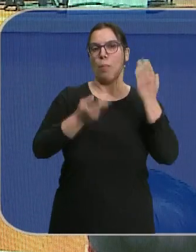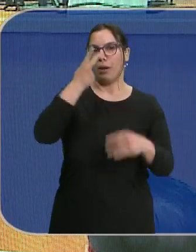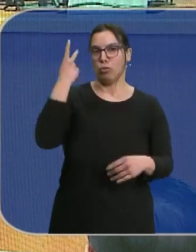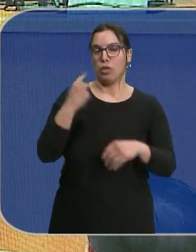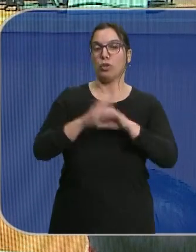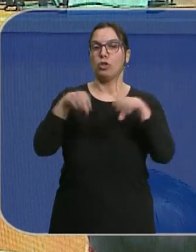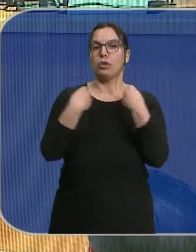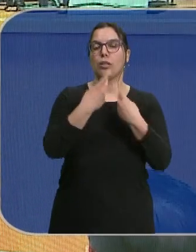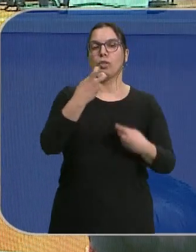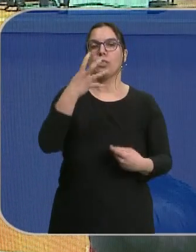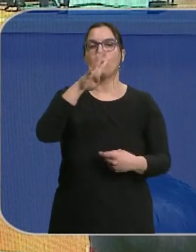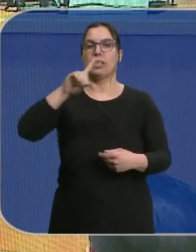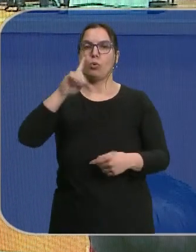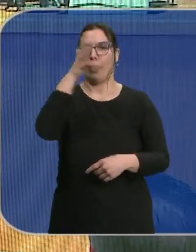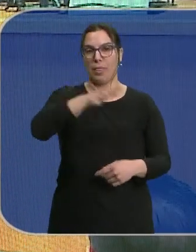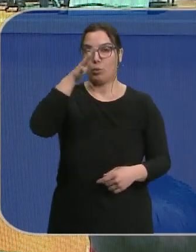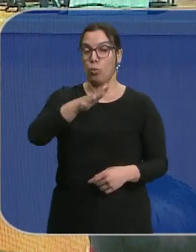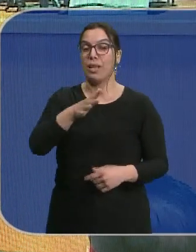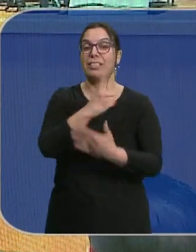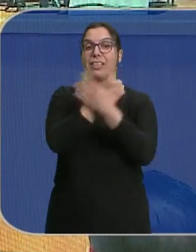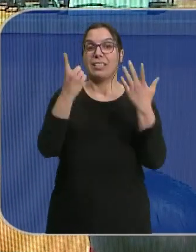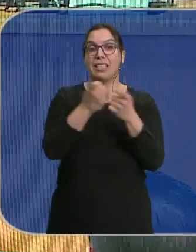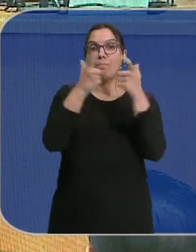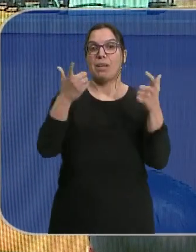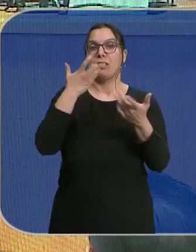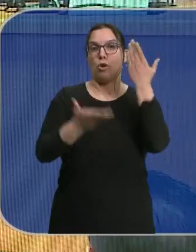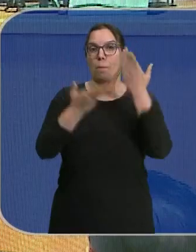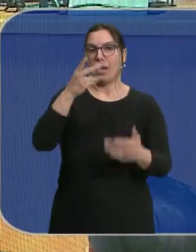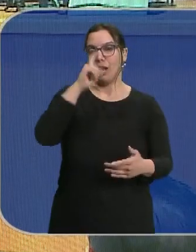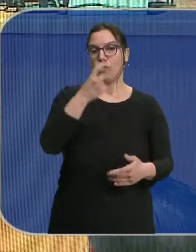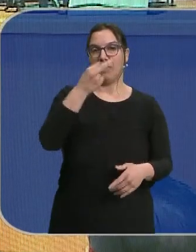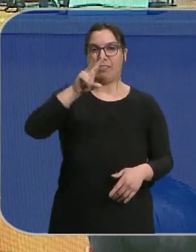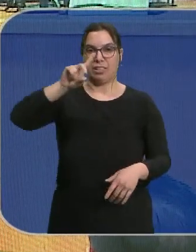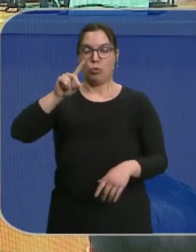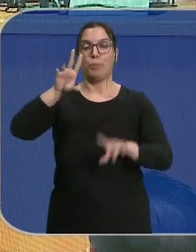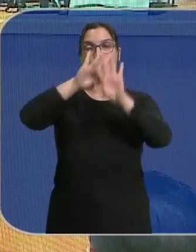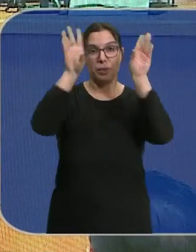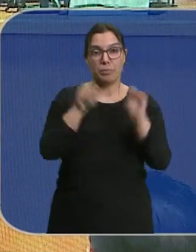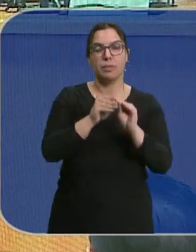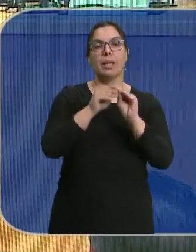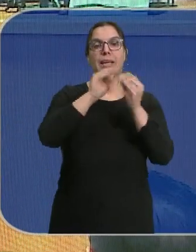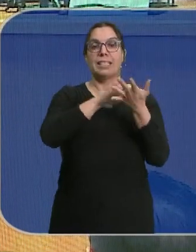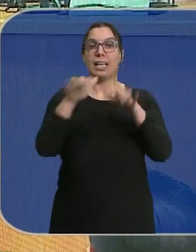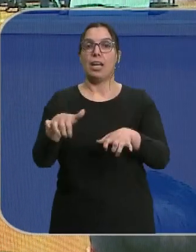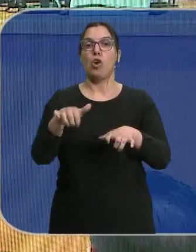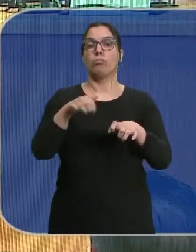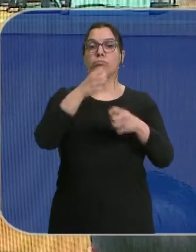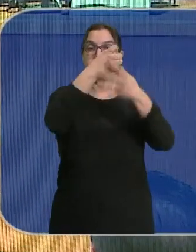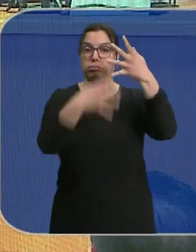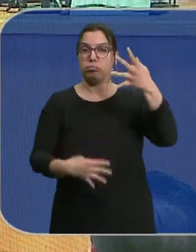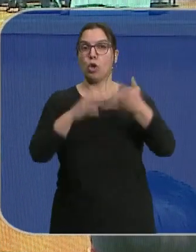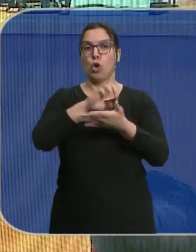total se han registrado 241 denuncias, 16 más que en 2021. En este balance, Castilla y León se encuentra entre las